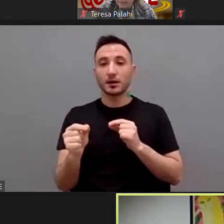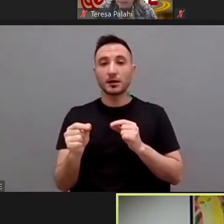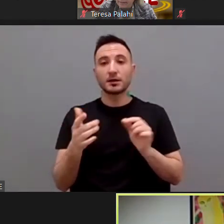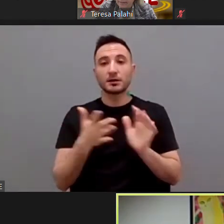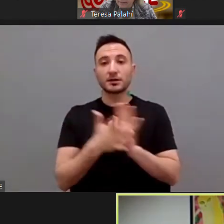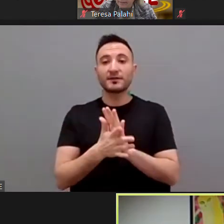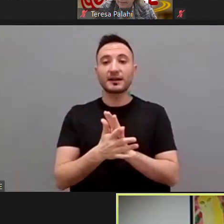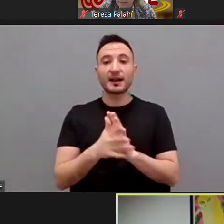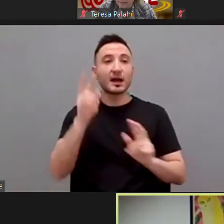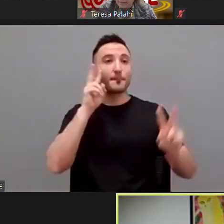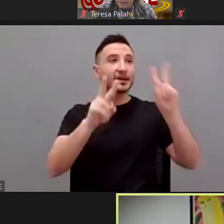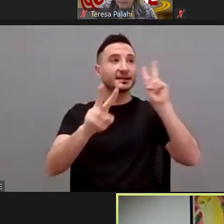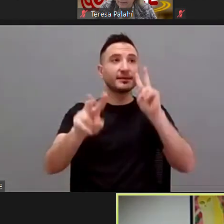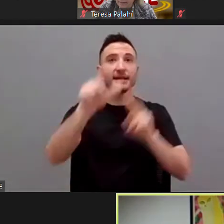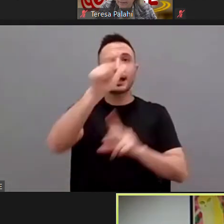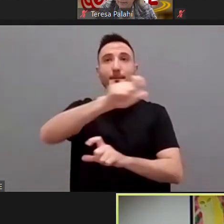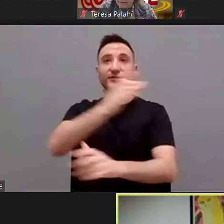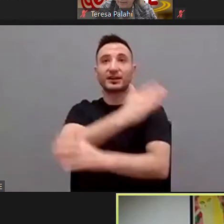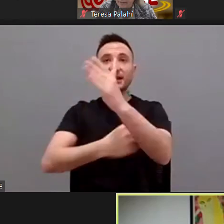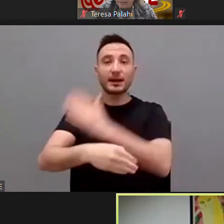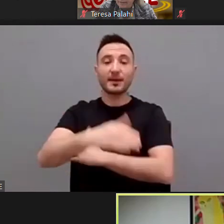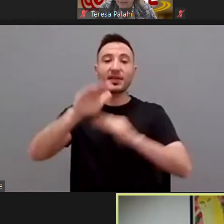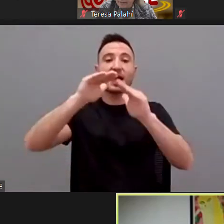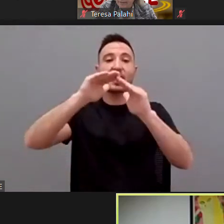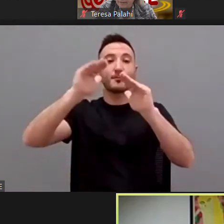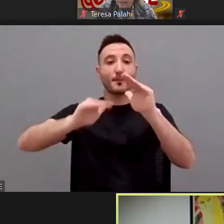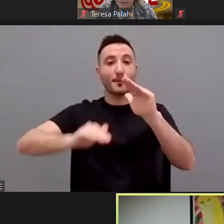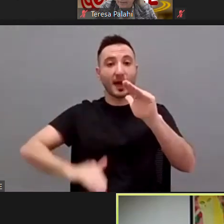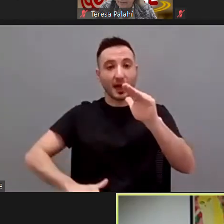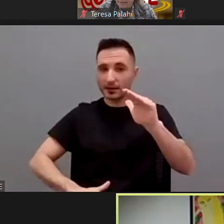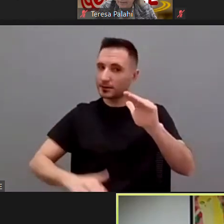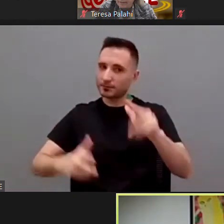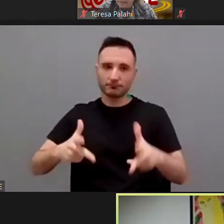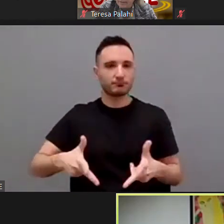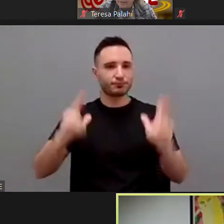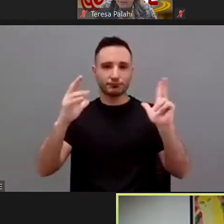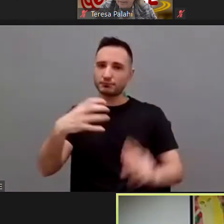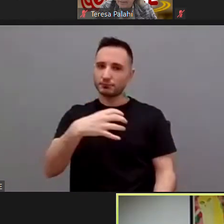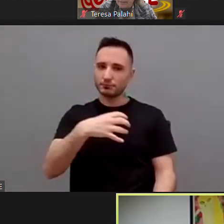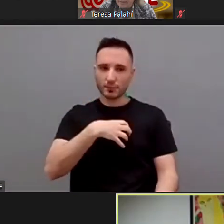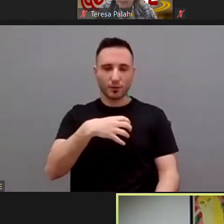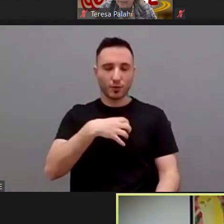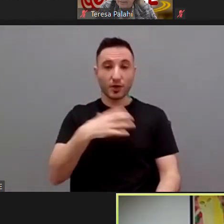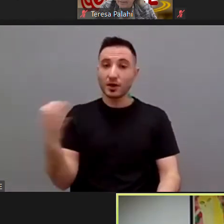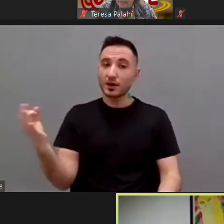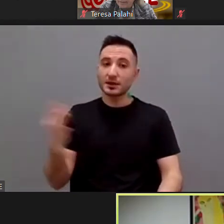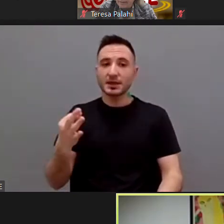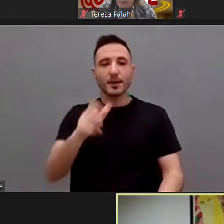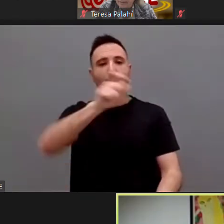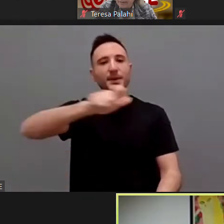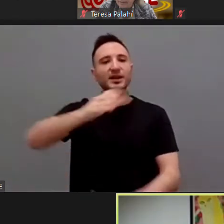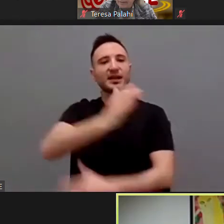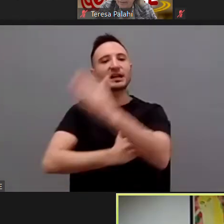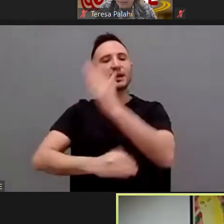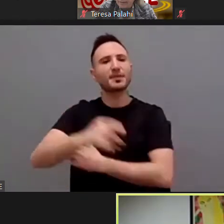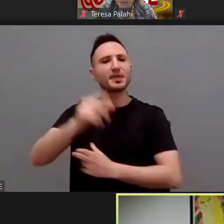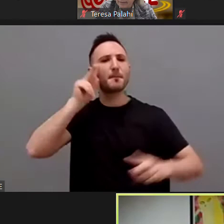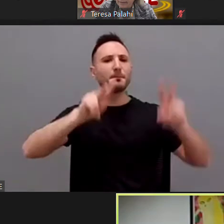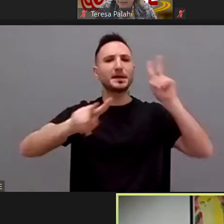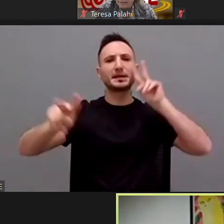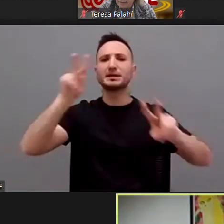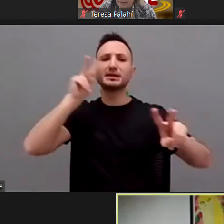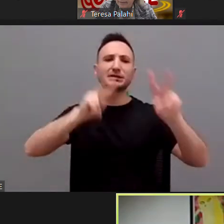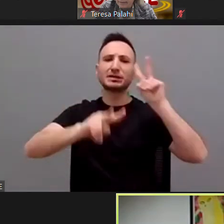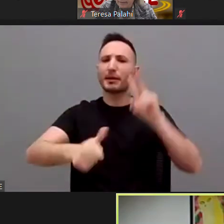la visibilidad de las personas con discapacidad en los entornos laborales. Es decir, las personas con discapacidad tienen que seguir estando visibles y existe